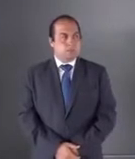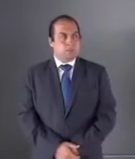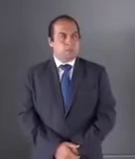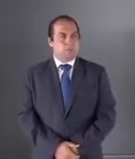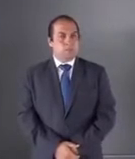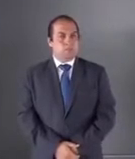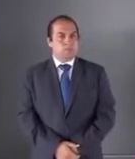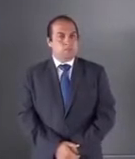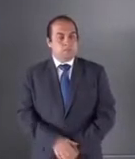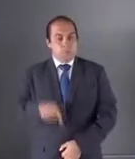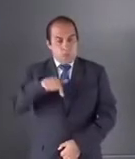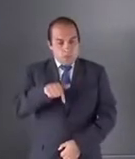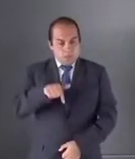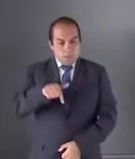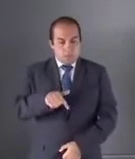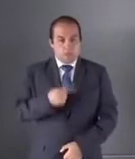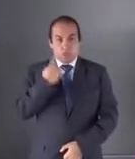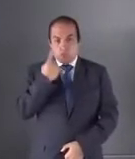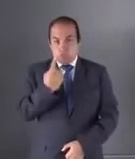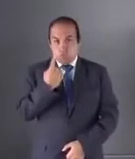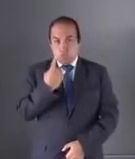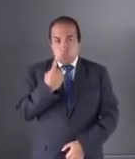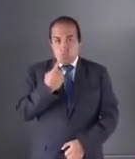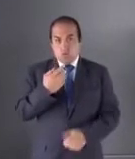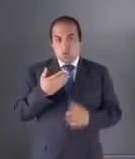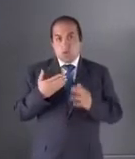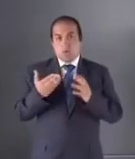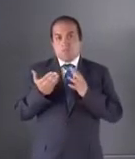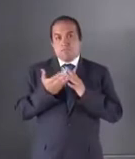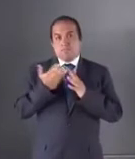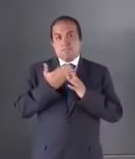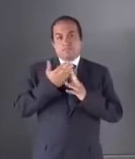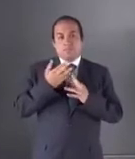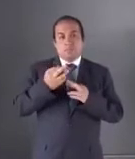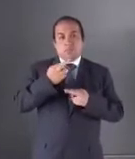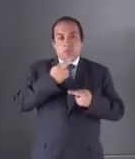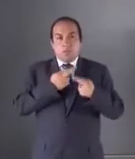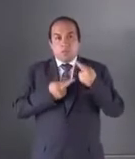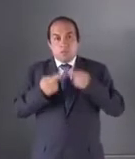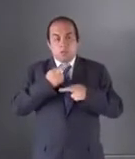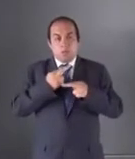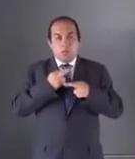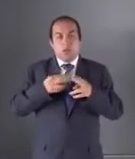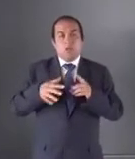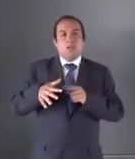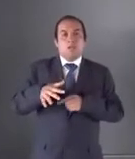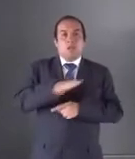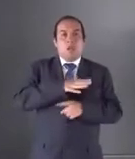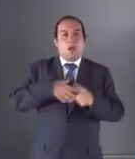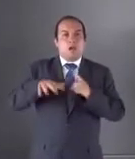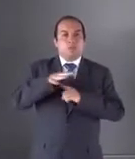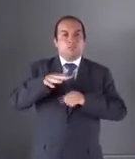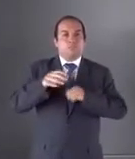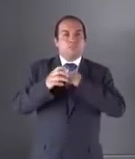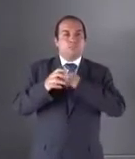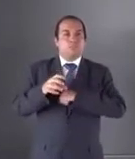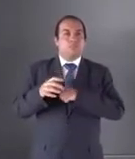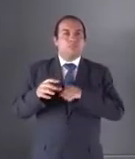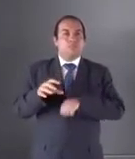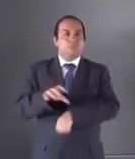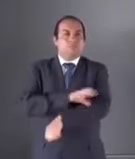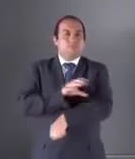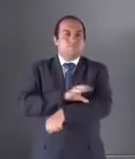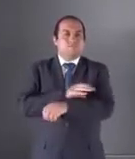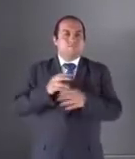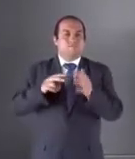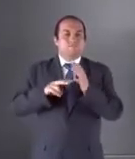Esta es una estación de retorno de la parte electromecánica. No tiene el motor está en la estación que